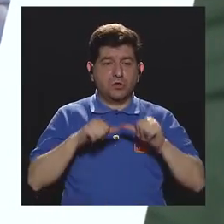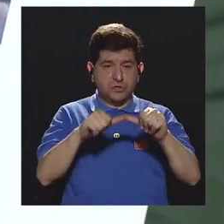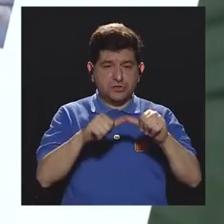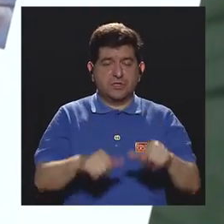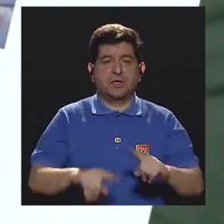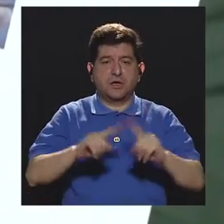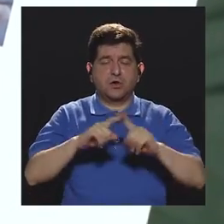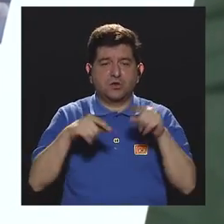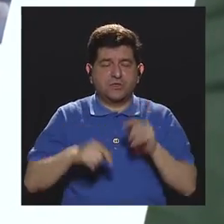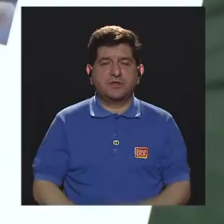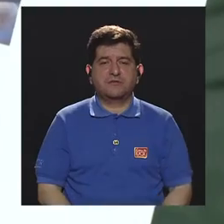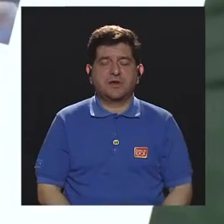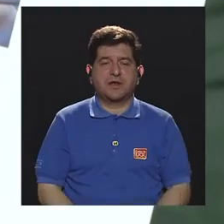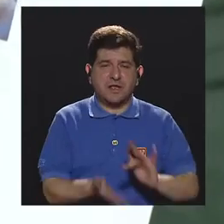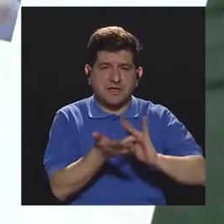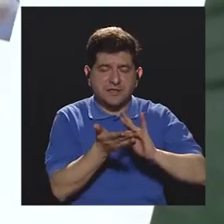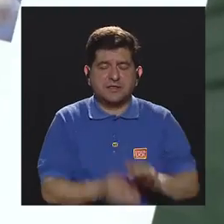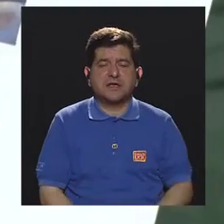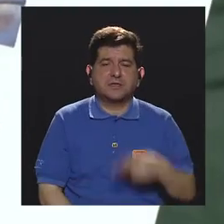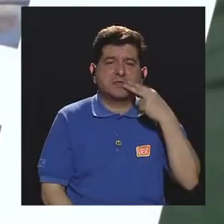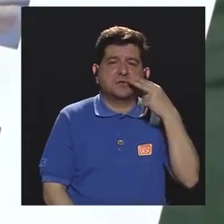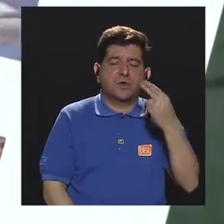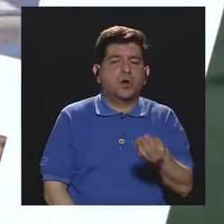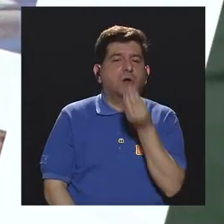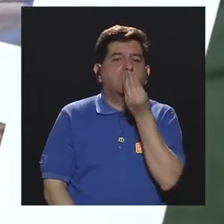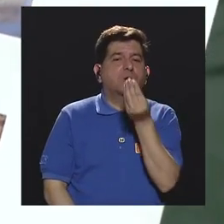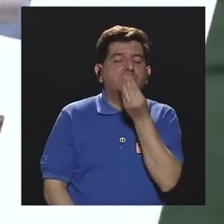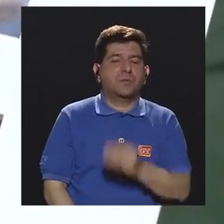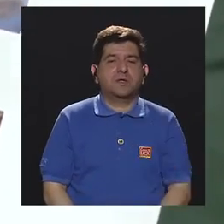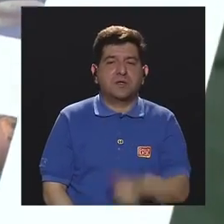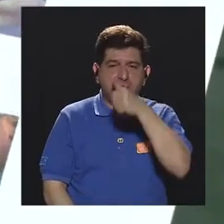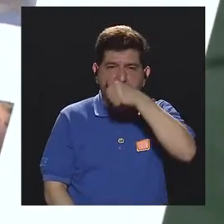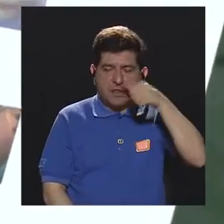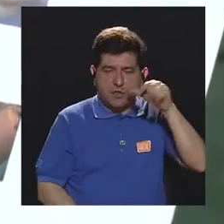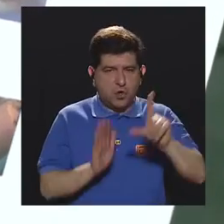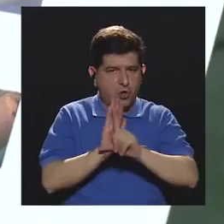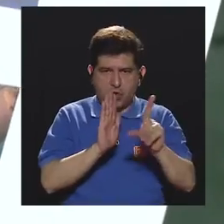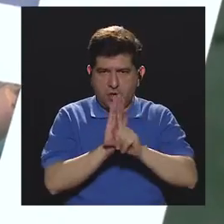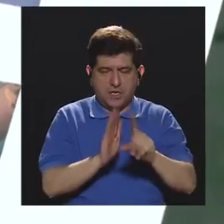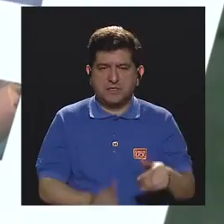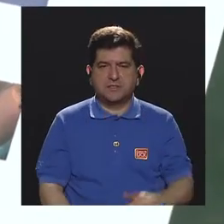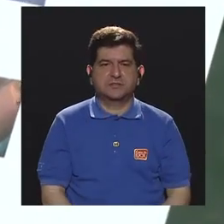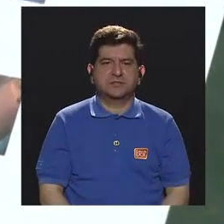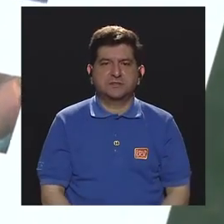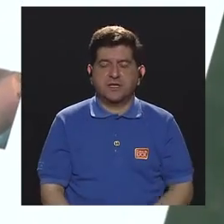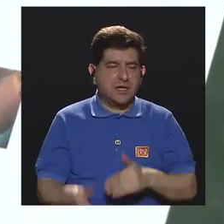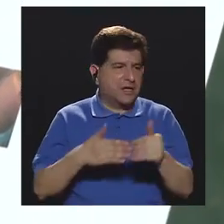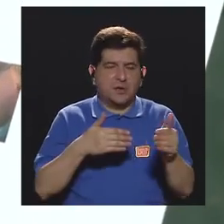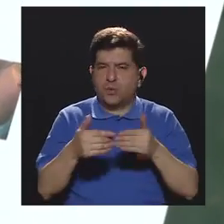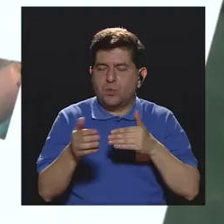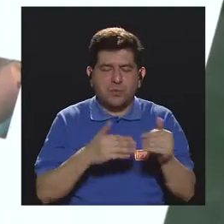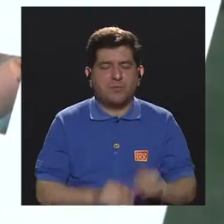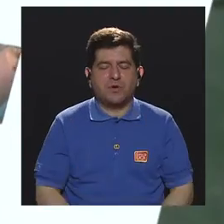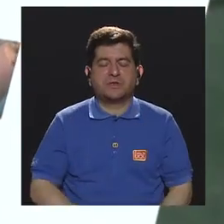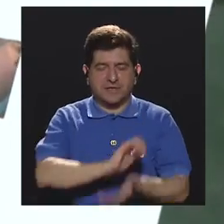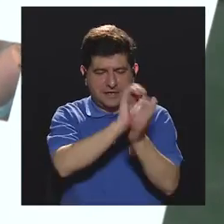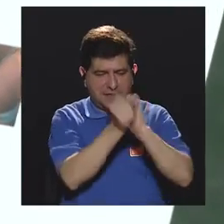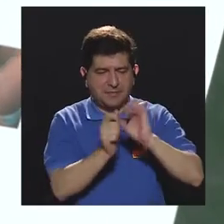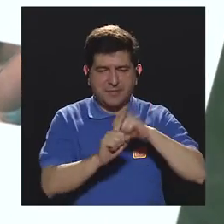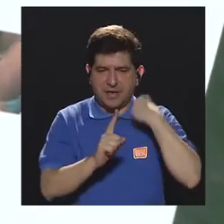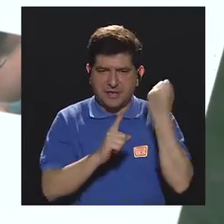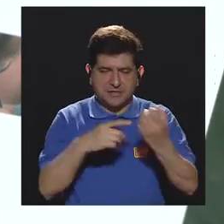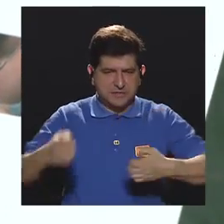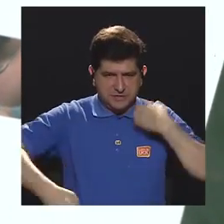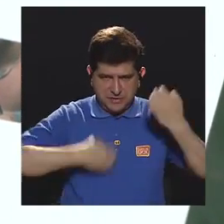con fármacos, cigarrillo, comida, drogas ilegales que no tienen sentido, cualquier tipo de sustancia que cambie el estado de